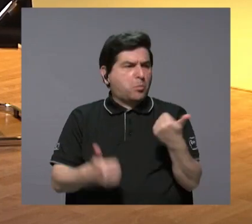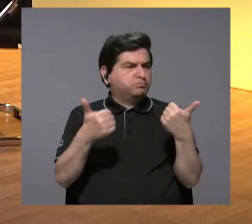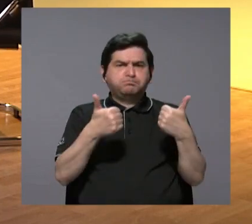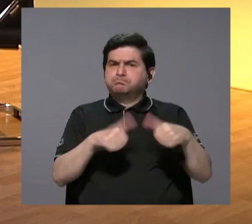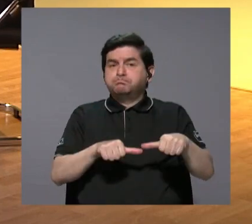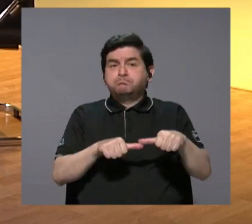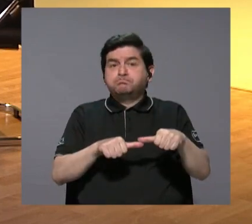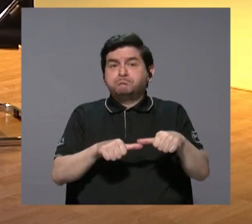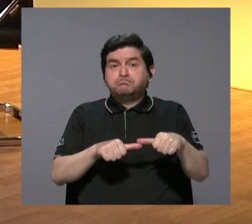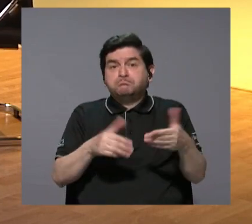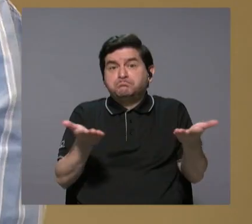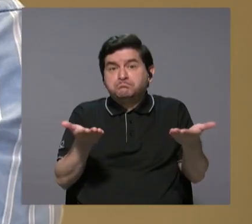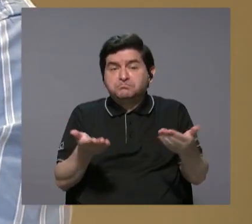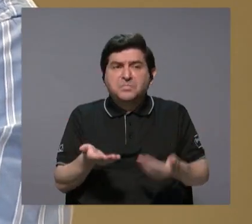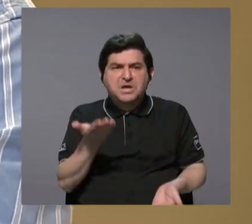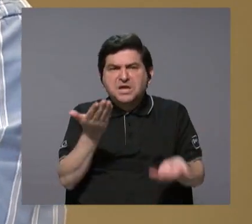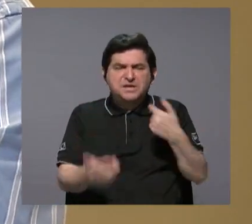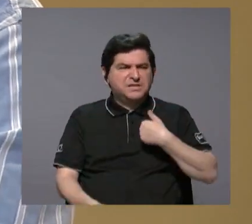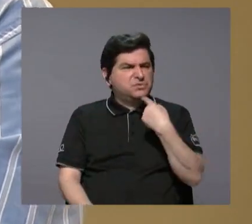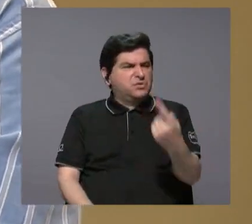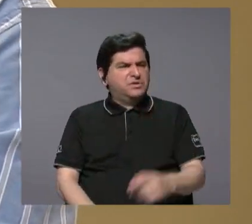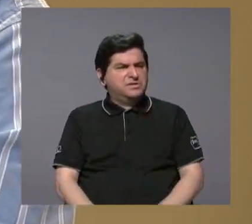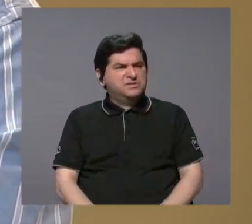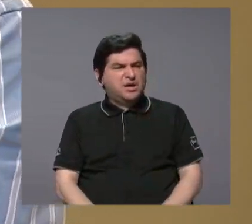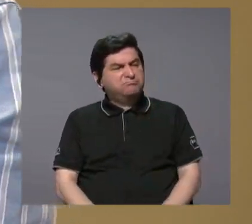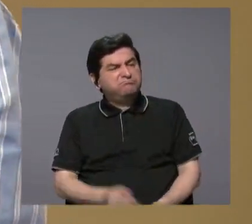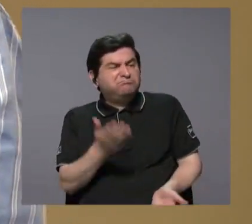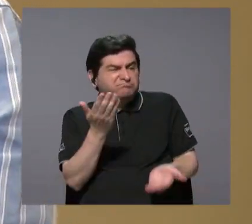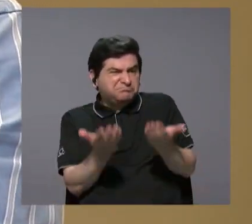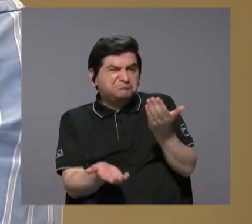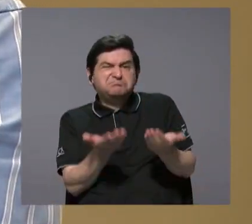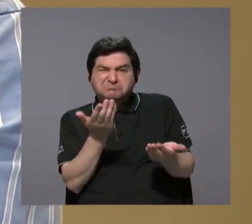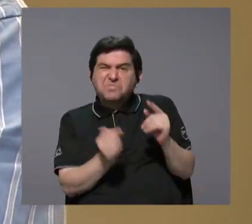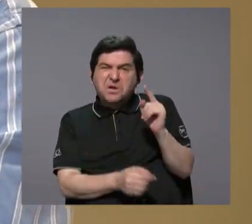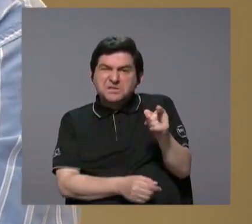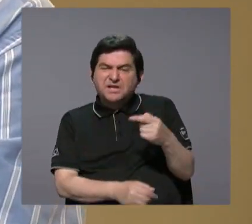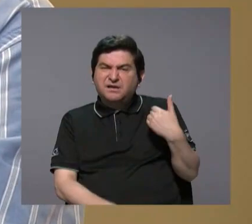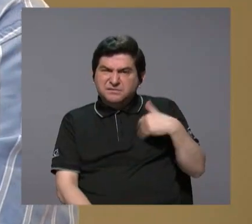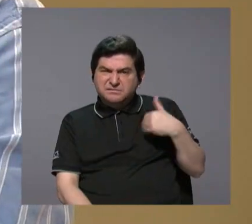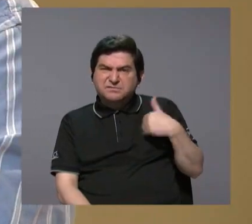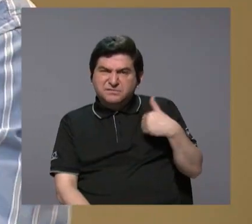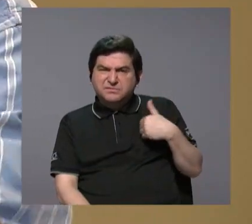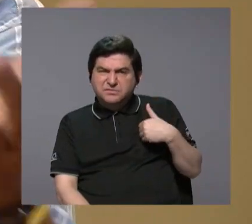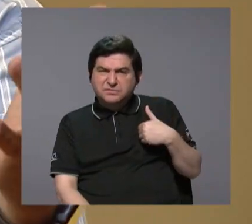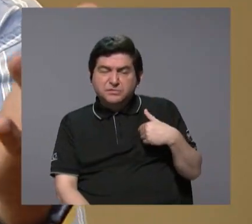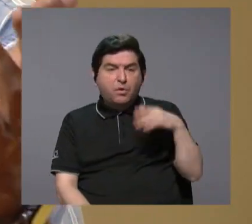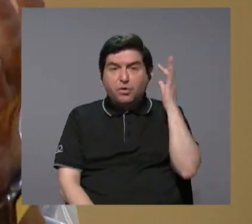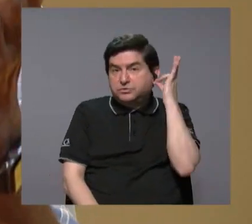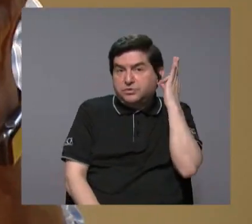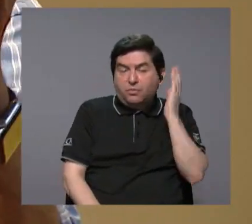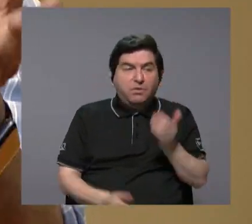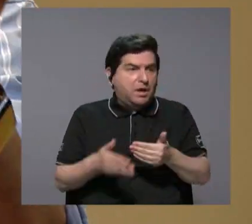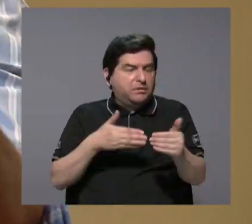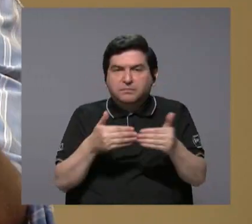acuerdo. Y uno de pronto dice, hombre, tal vez este señor o esta señora